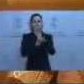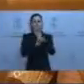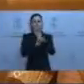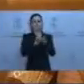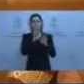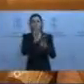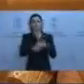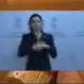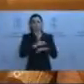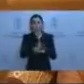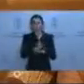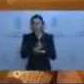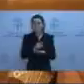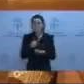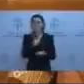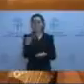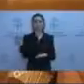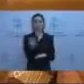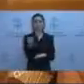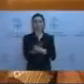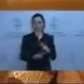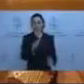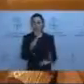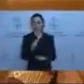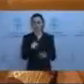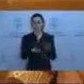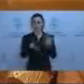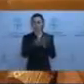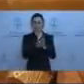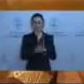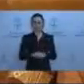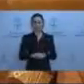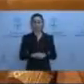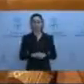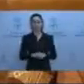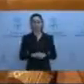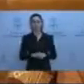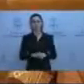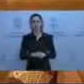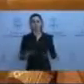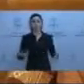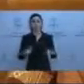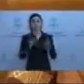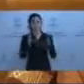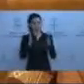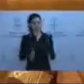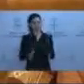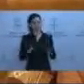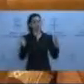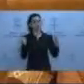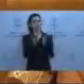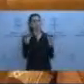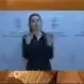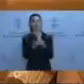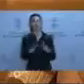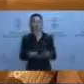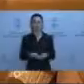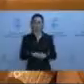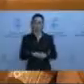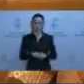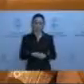yo no cumplo con las obligaciones que me establece la ley. Y estará usted de acuerdo conmigo.